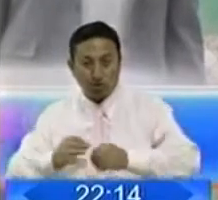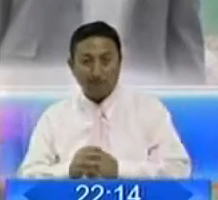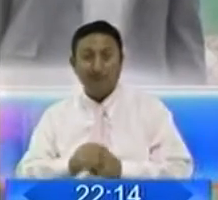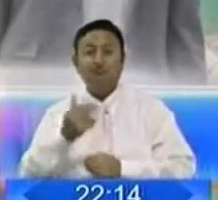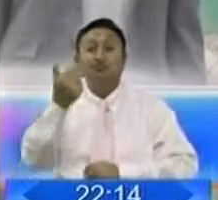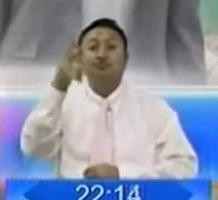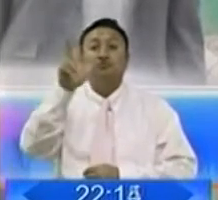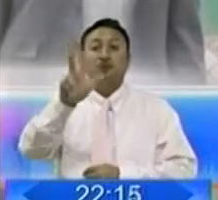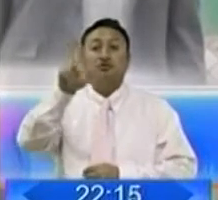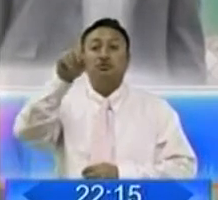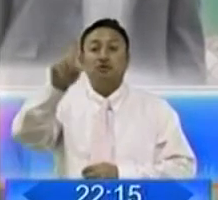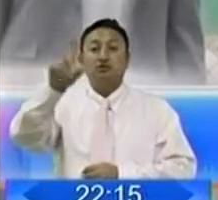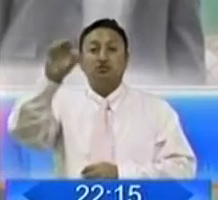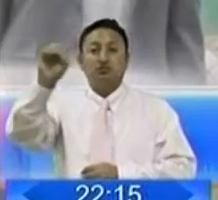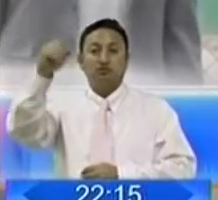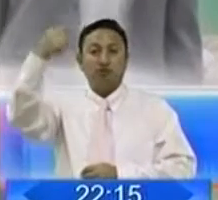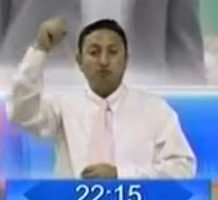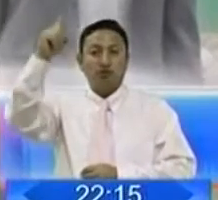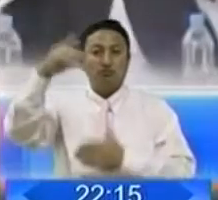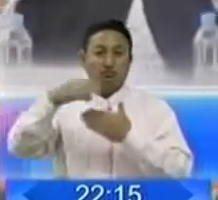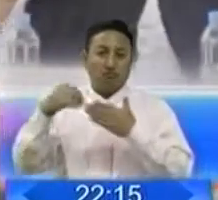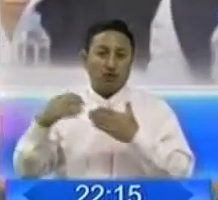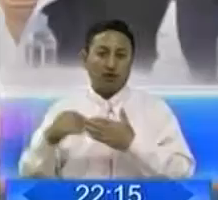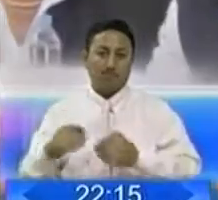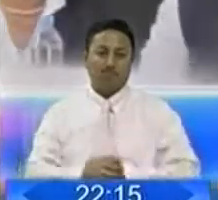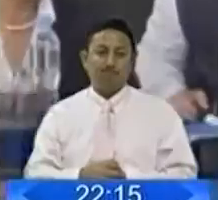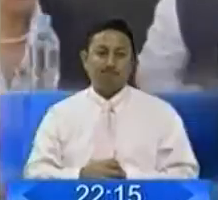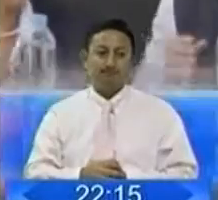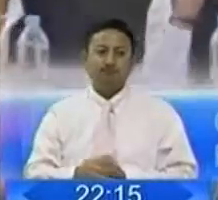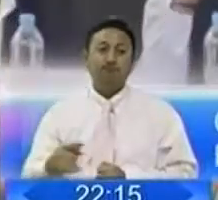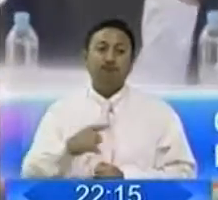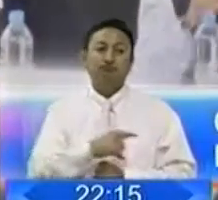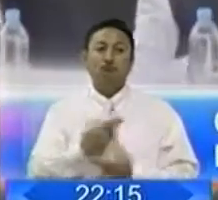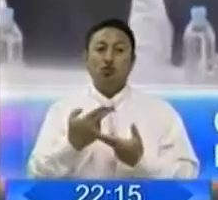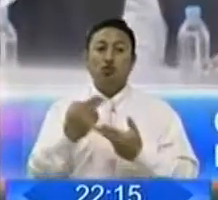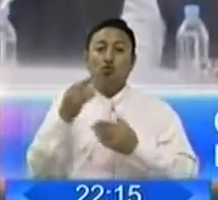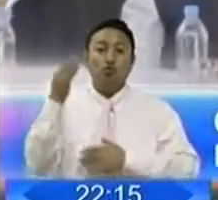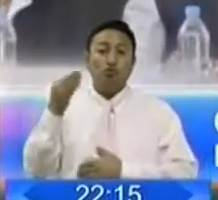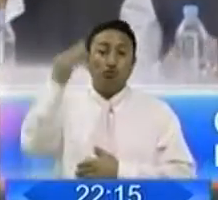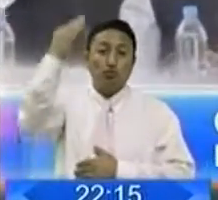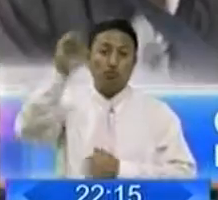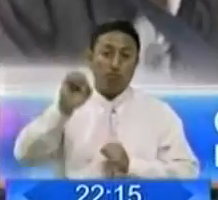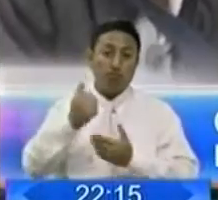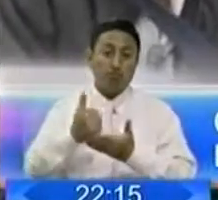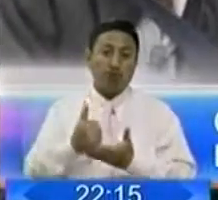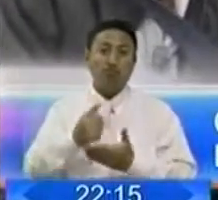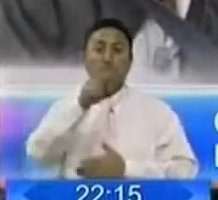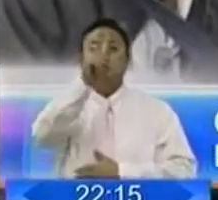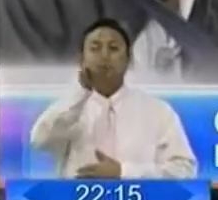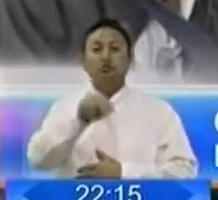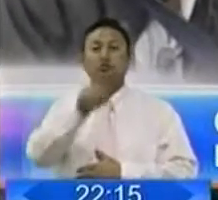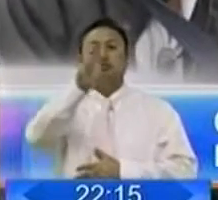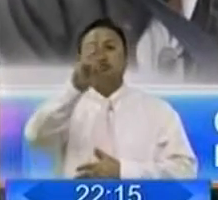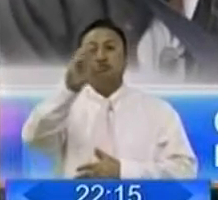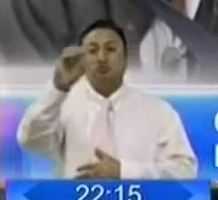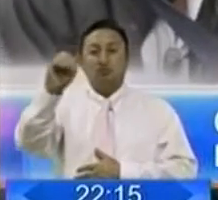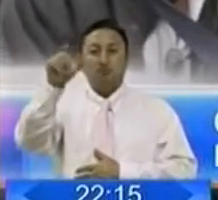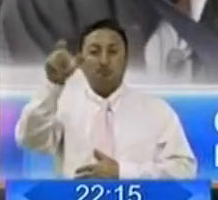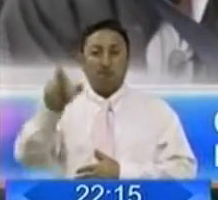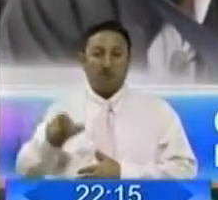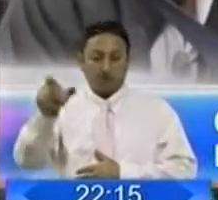310 millones de dólares. Aspiran a futuro beneficiar al menos a 2.600.000